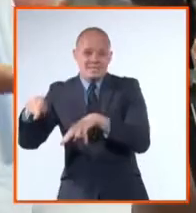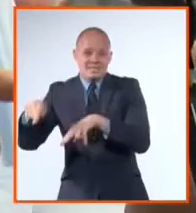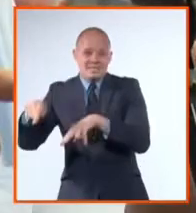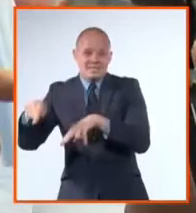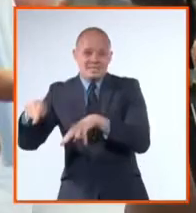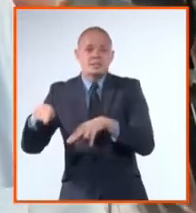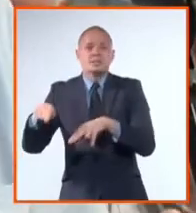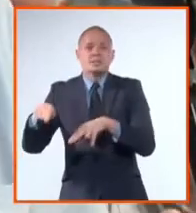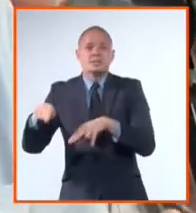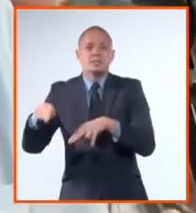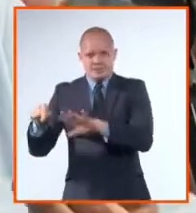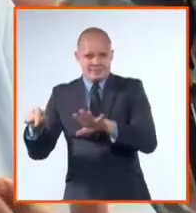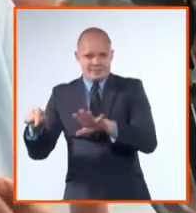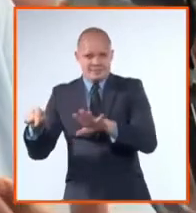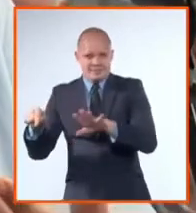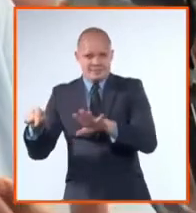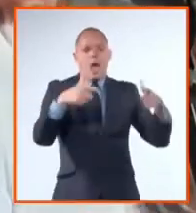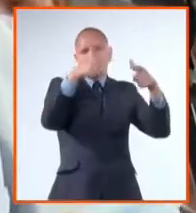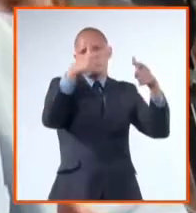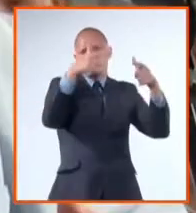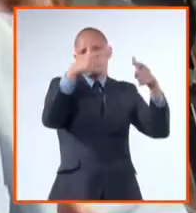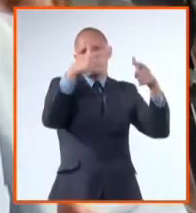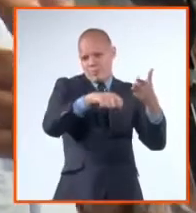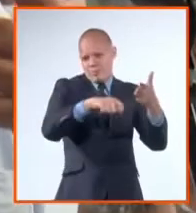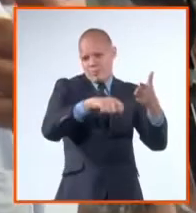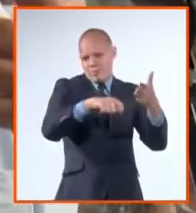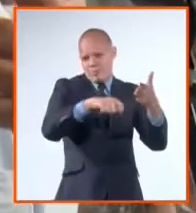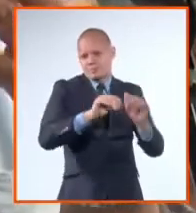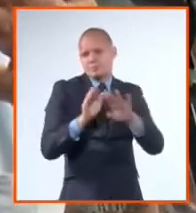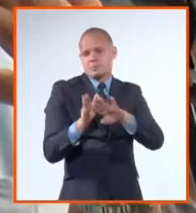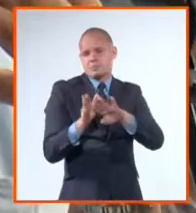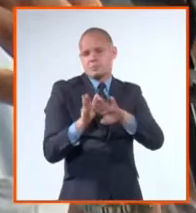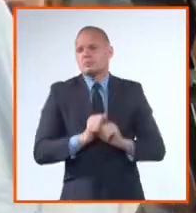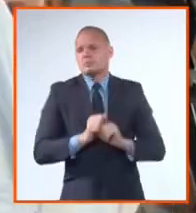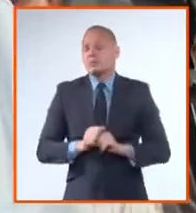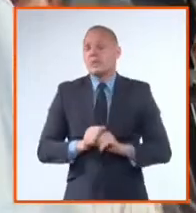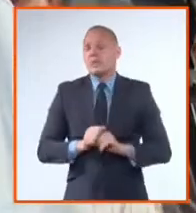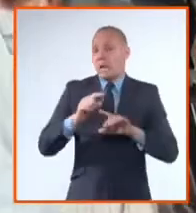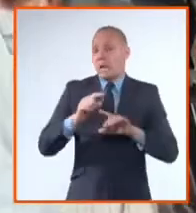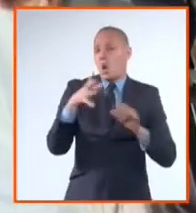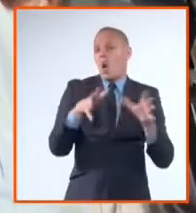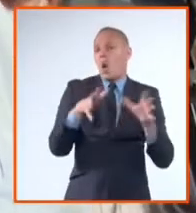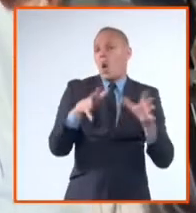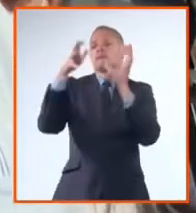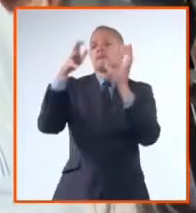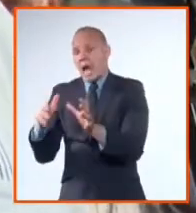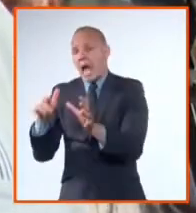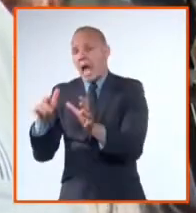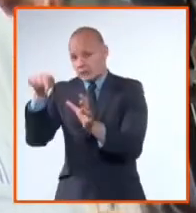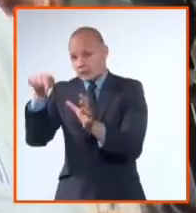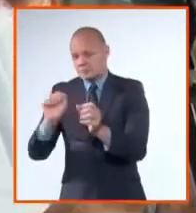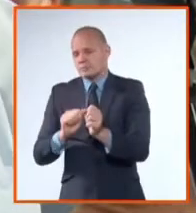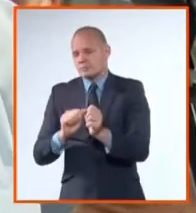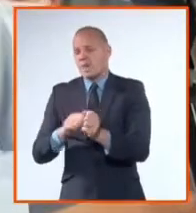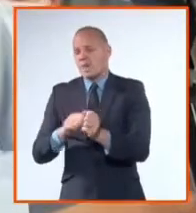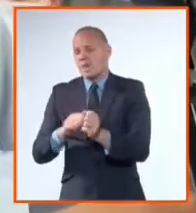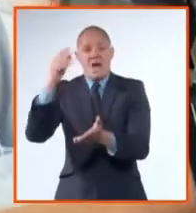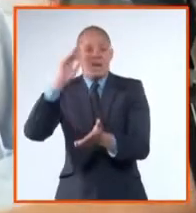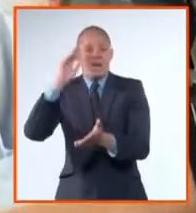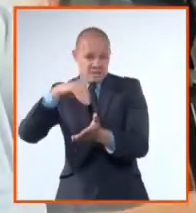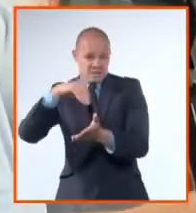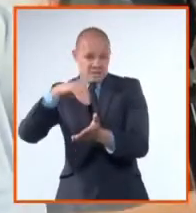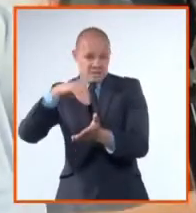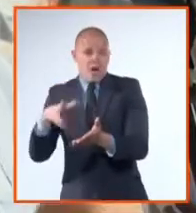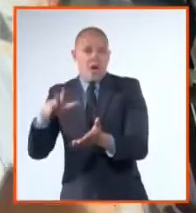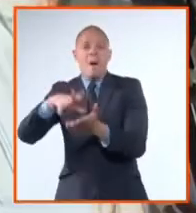que nosotros no tenemos ni la experticia, ni los recursos, ni es nuestra misión atenderla.